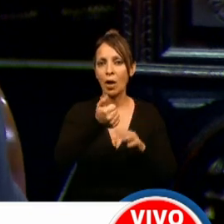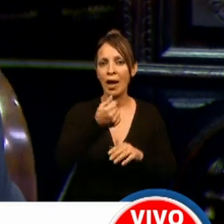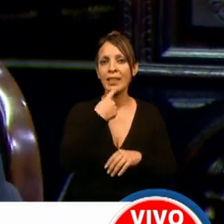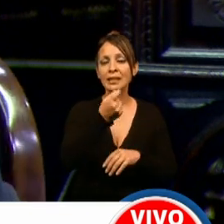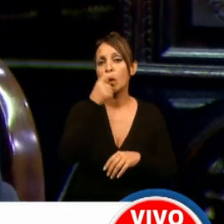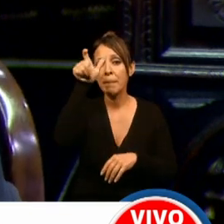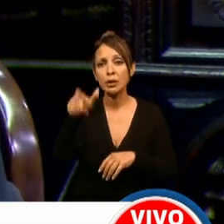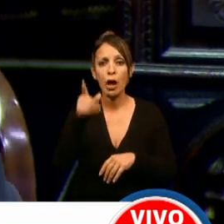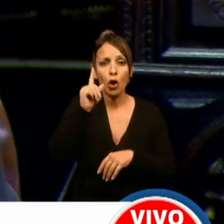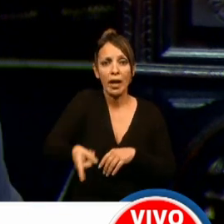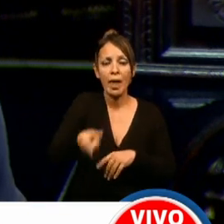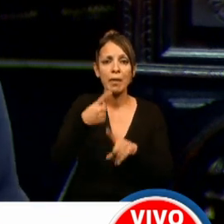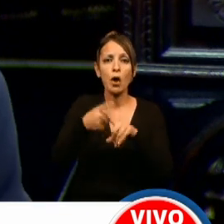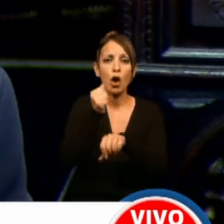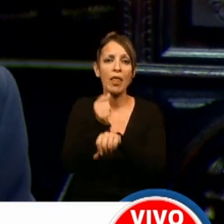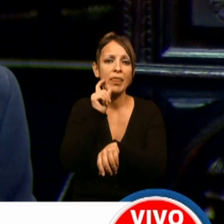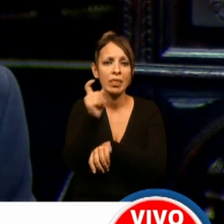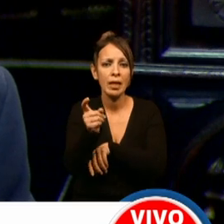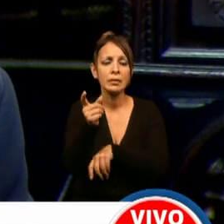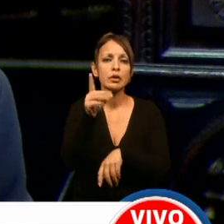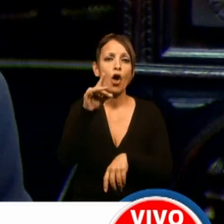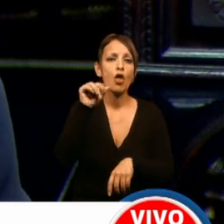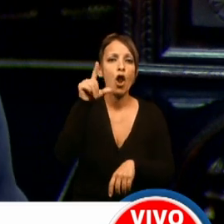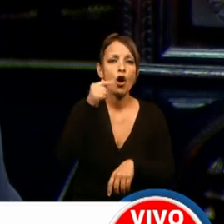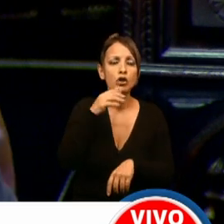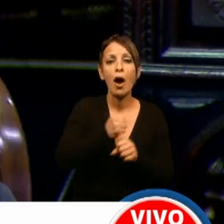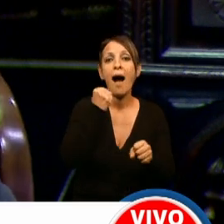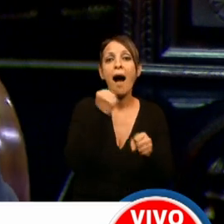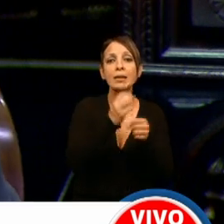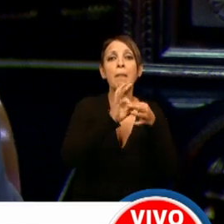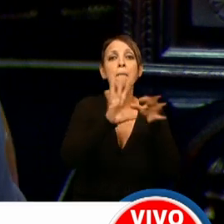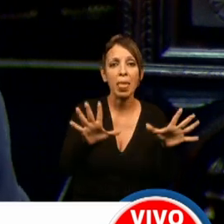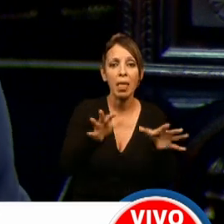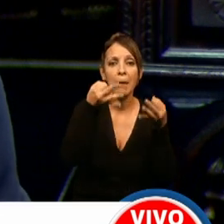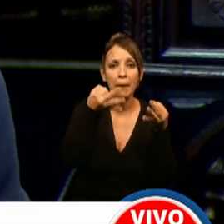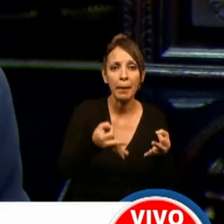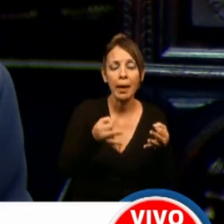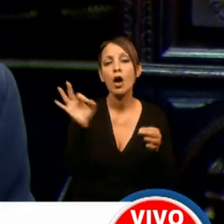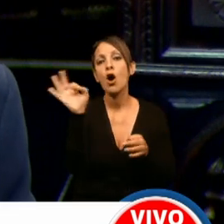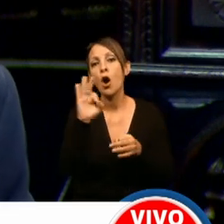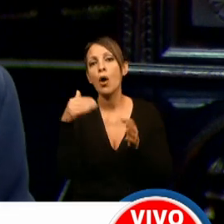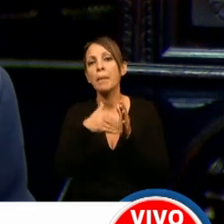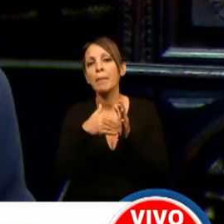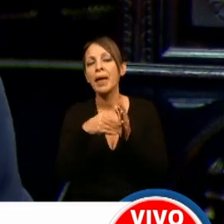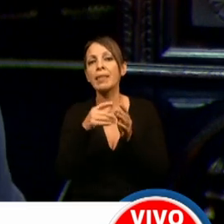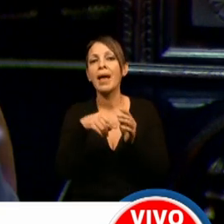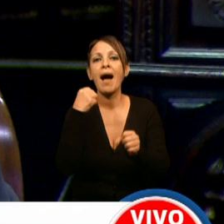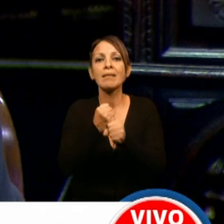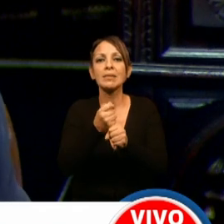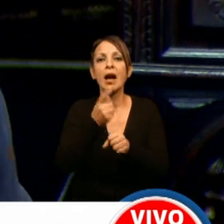condenado por delito doloso hasta el cumplimiento de la pena privativa de la libertad o el término previsto para la prescripción de la pena